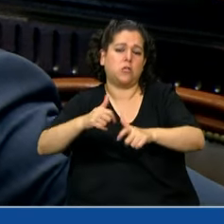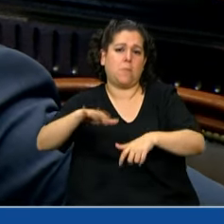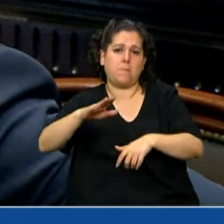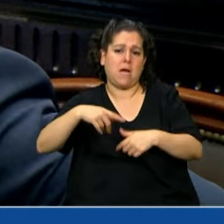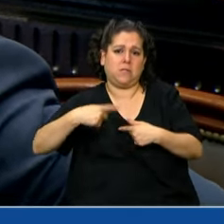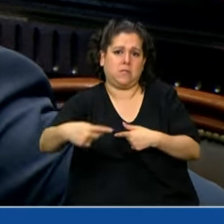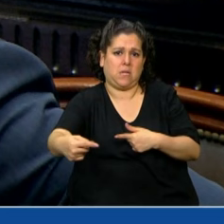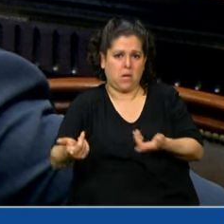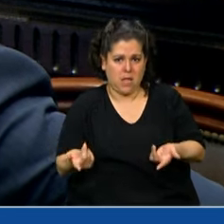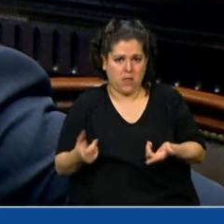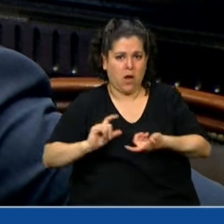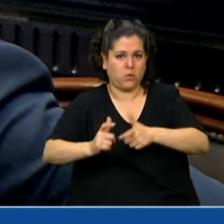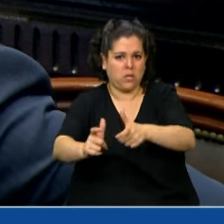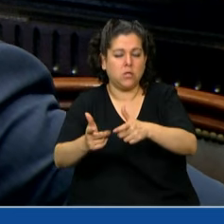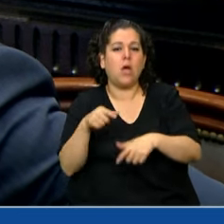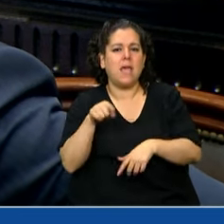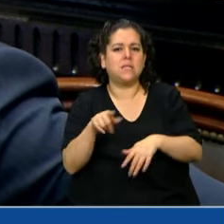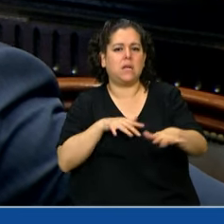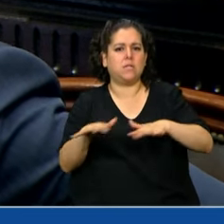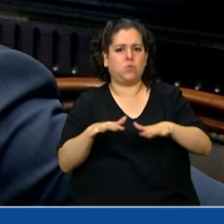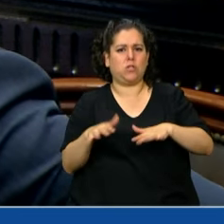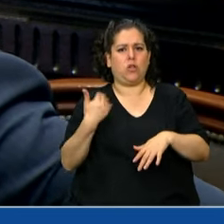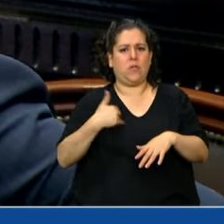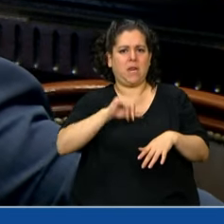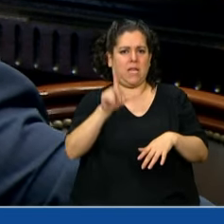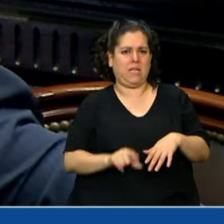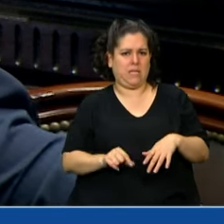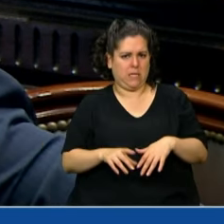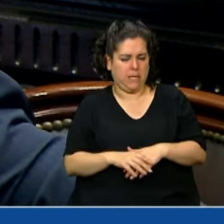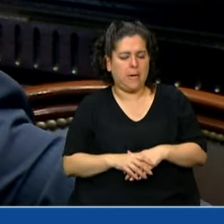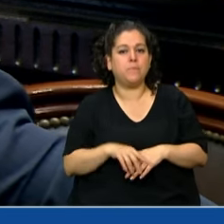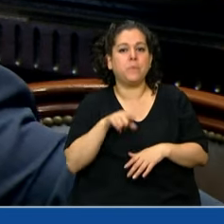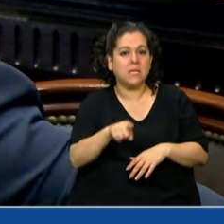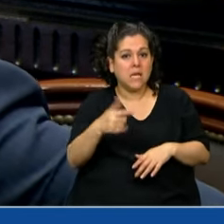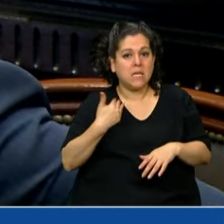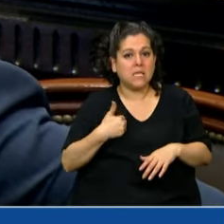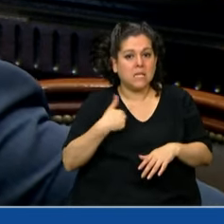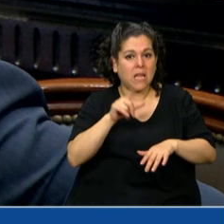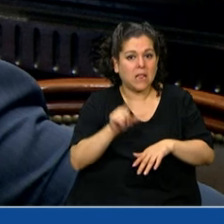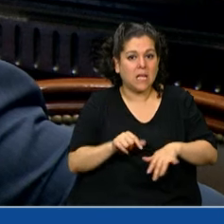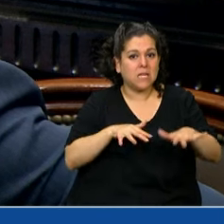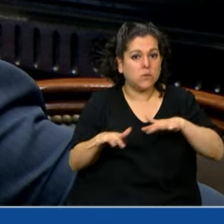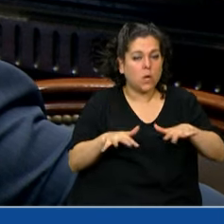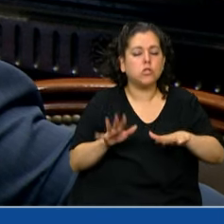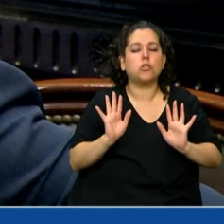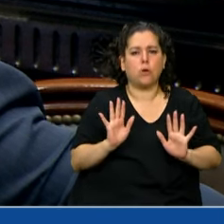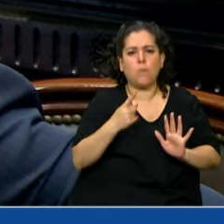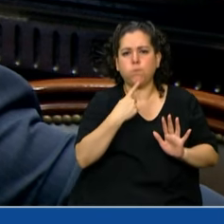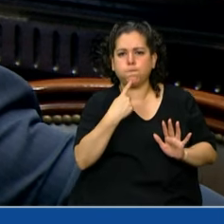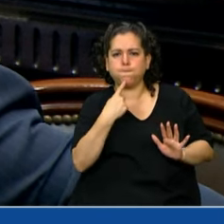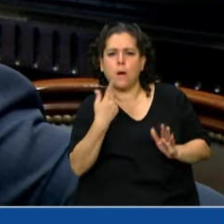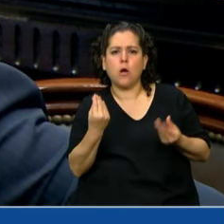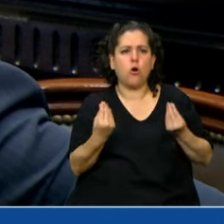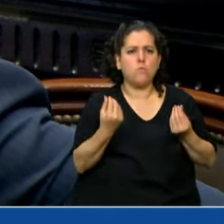frecuentes entonces esa es la situación de Argentina sobre la que regulamos una situación de profunda incertidumbre